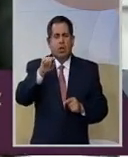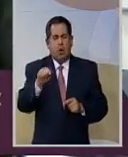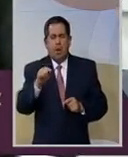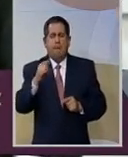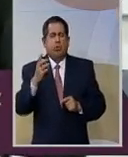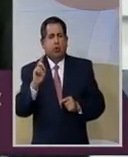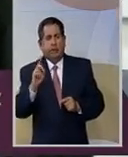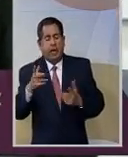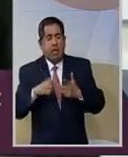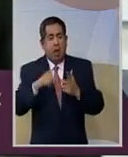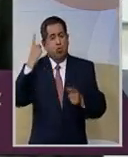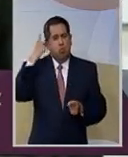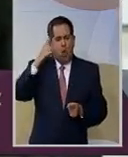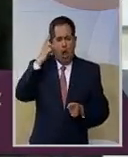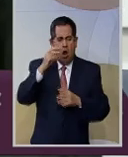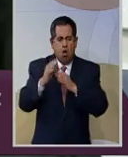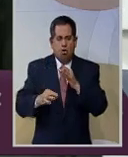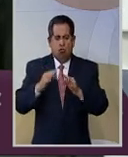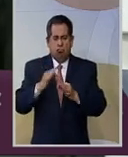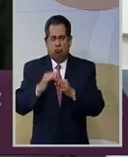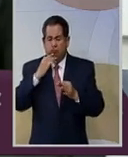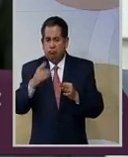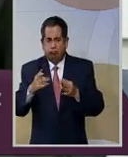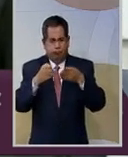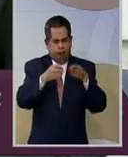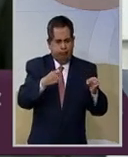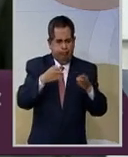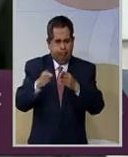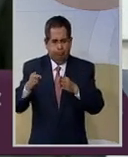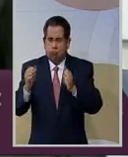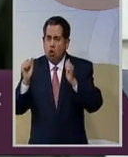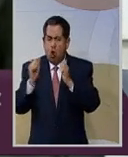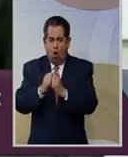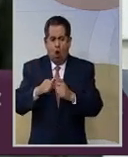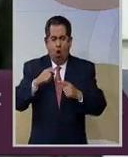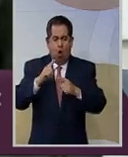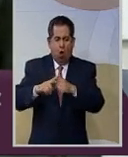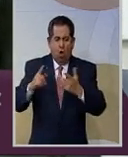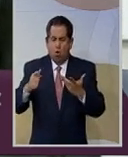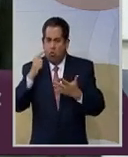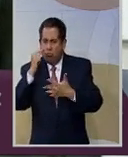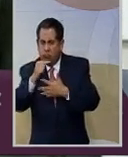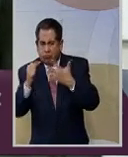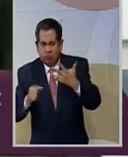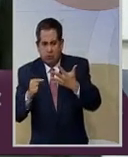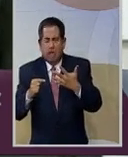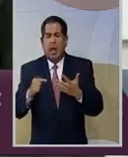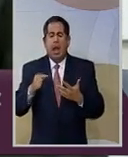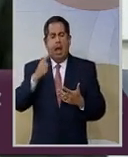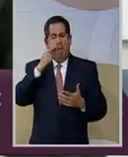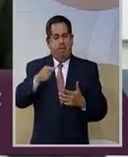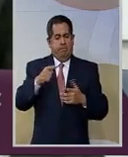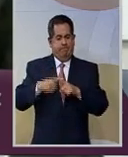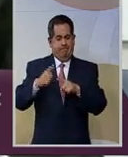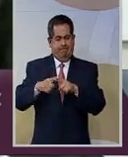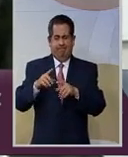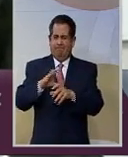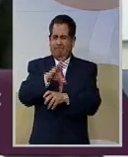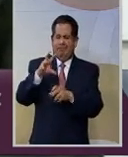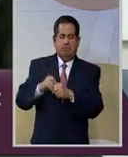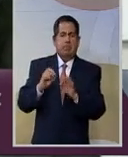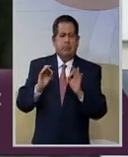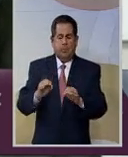99.30, en el caso de Durango, 99.81, en el caso de Hidalgo, 99.21 en el caso de